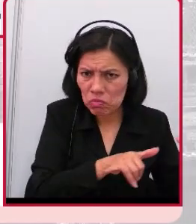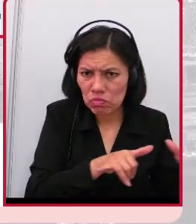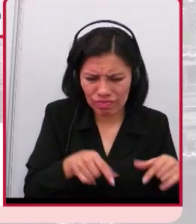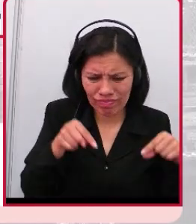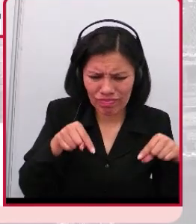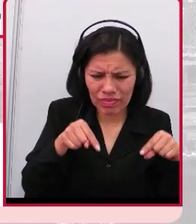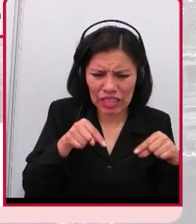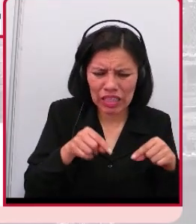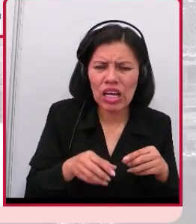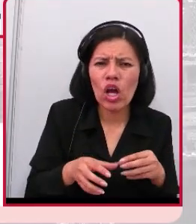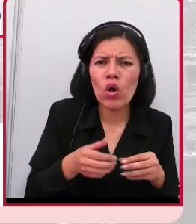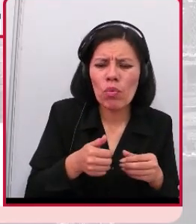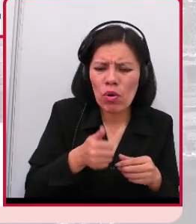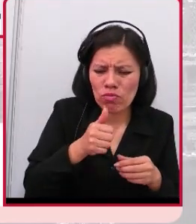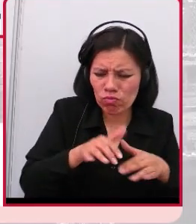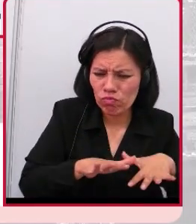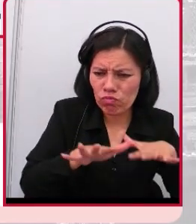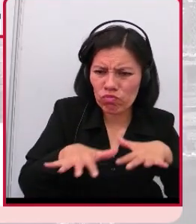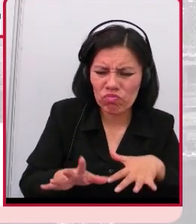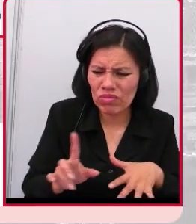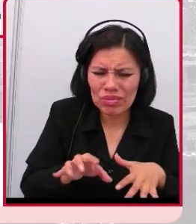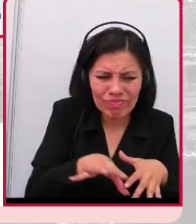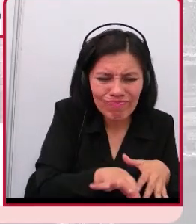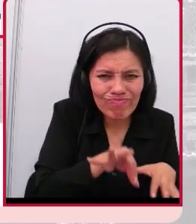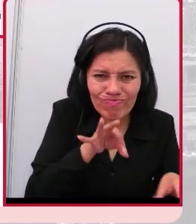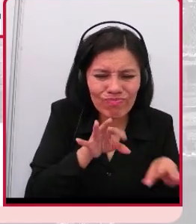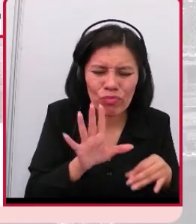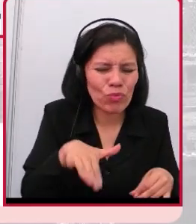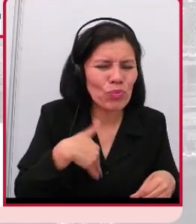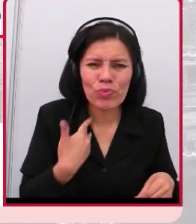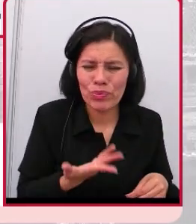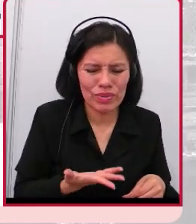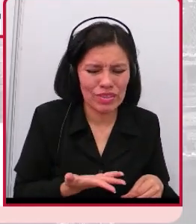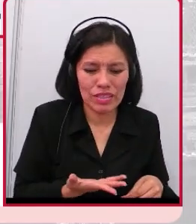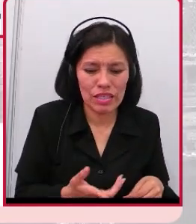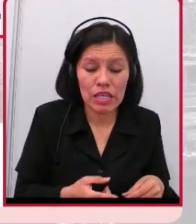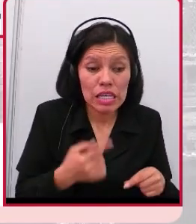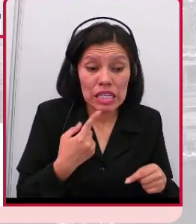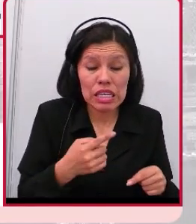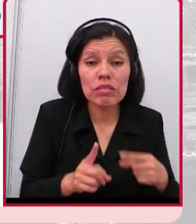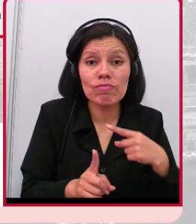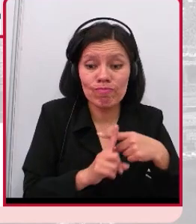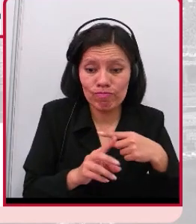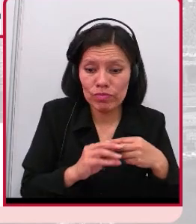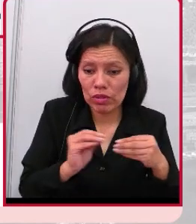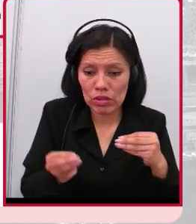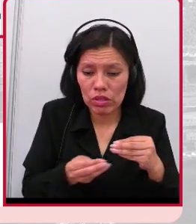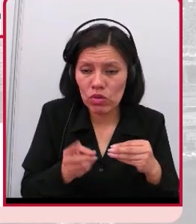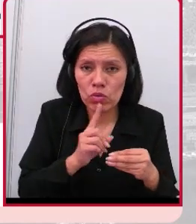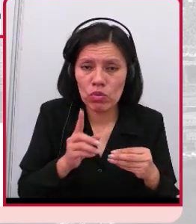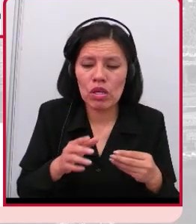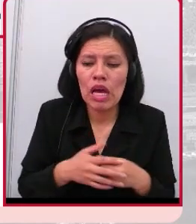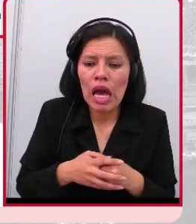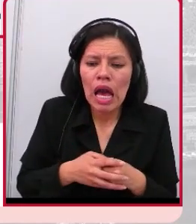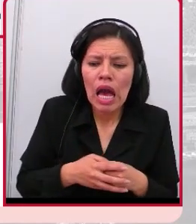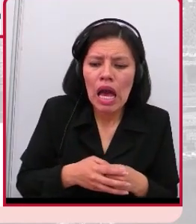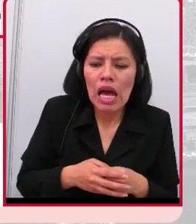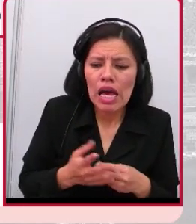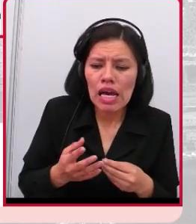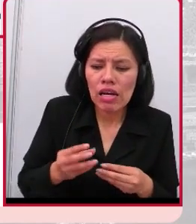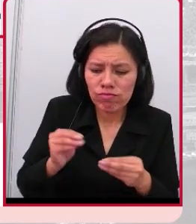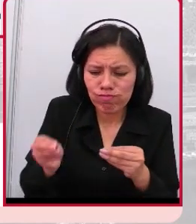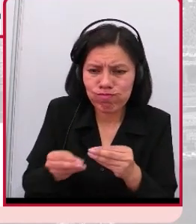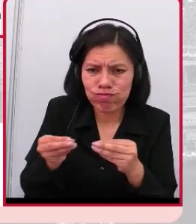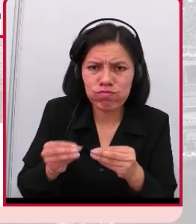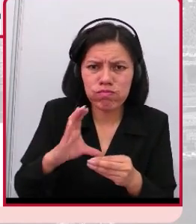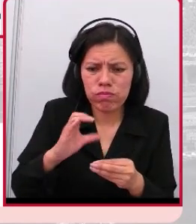fluido sumamente inselectivo, sumado a otro evento, que es la presencia propia de la calcita del yacimiento, que lo